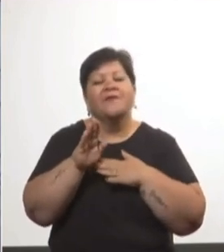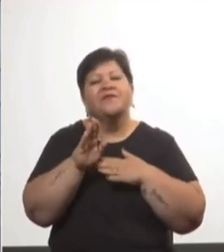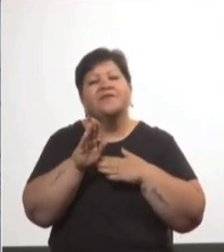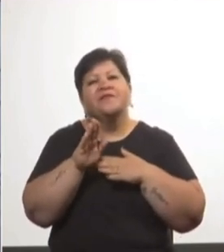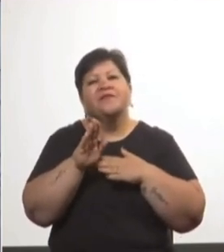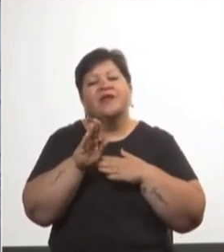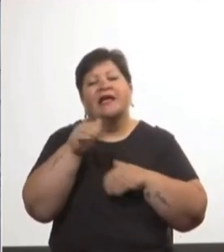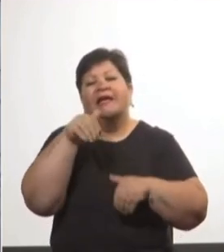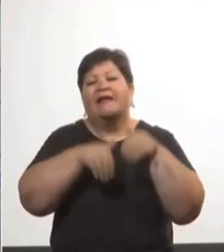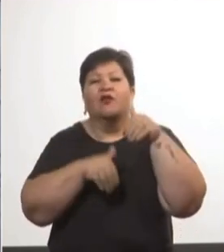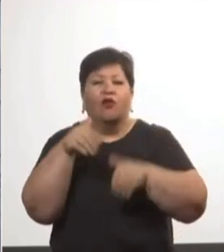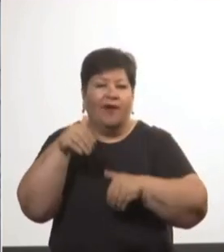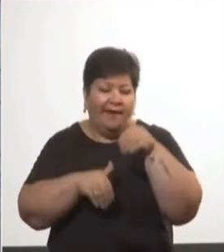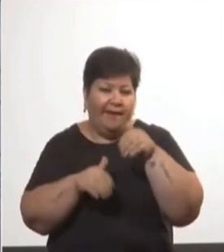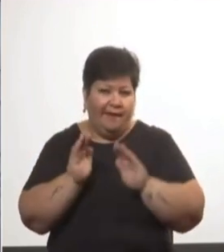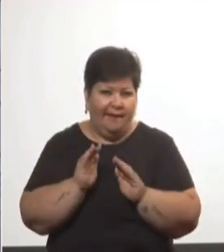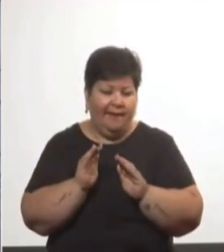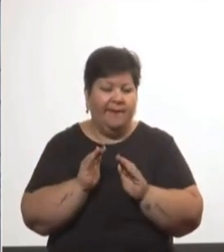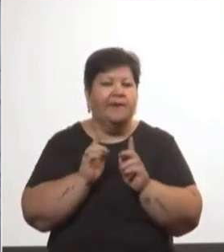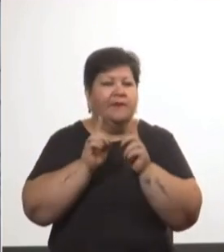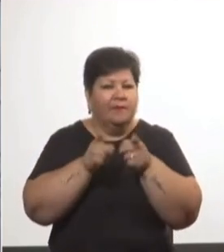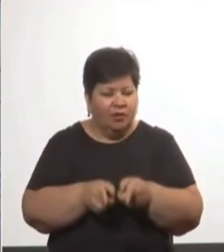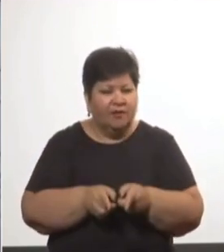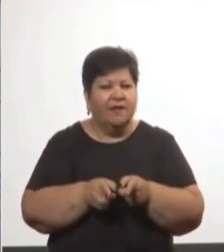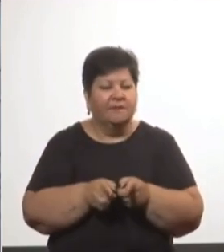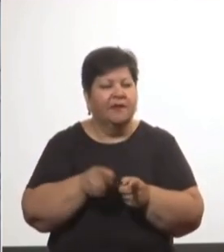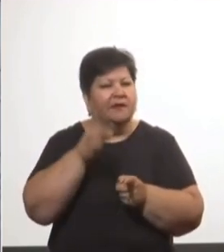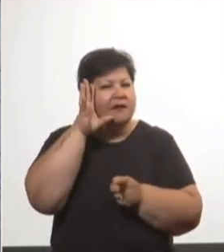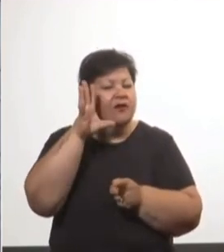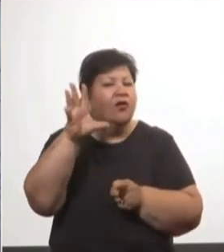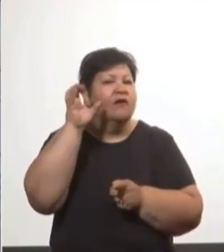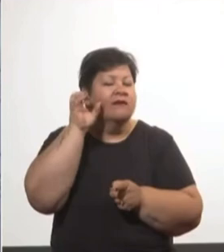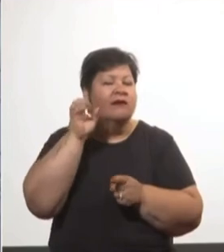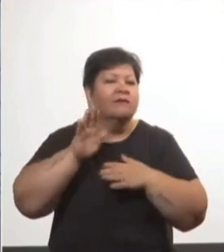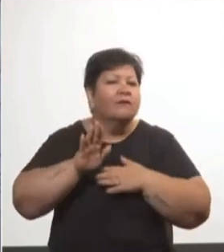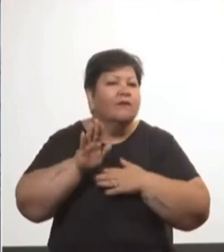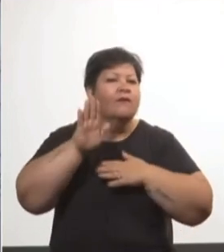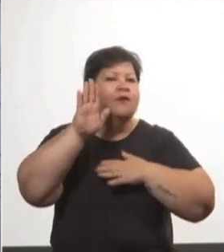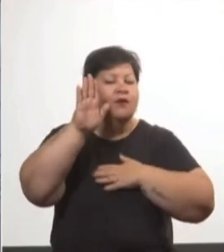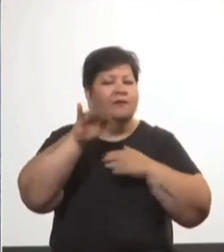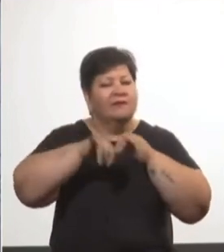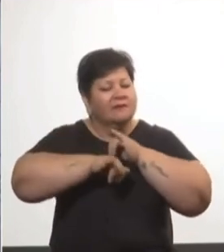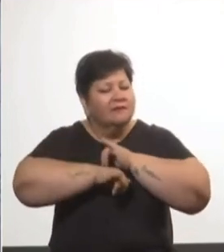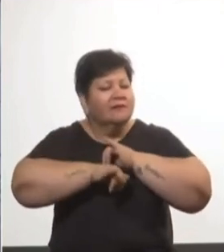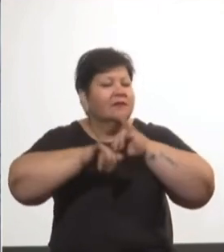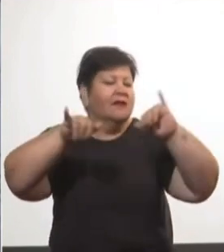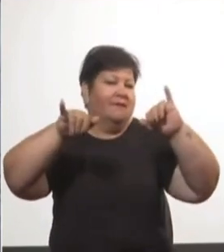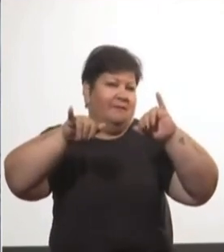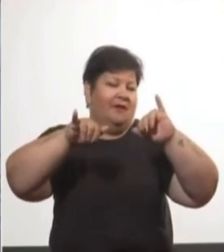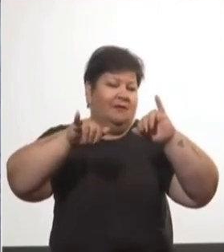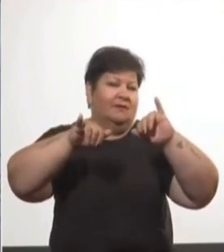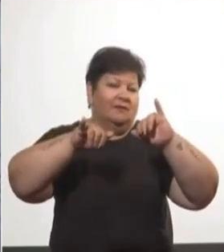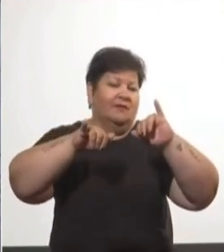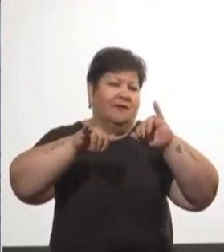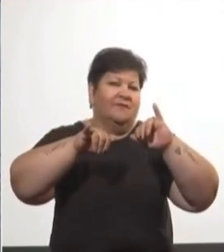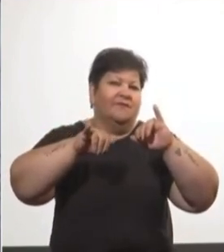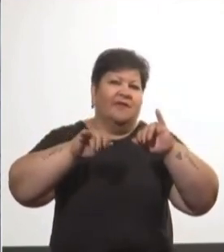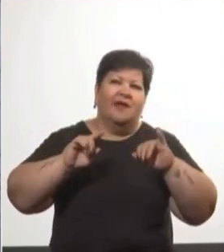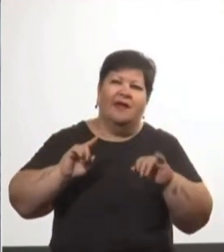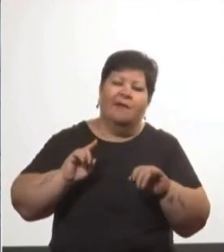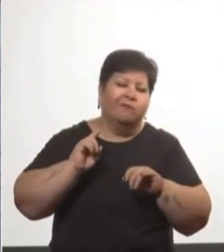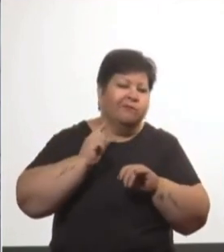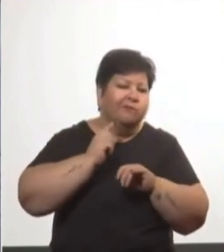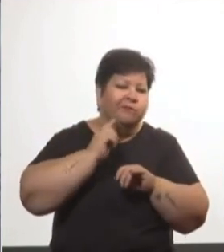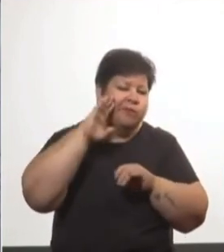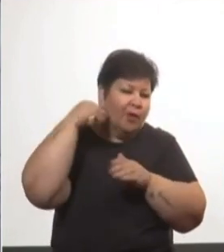también es legítimo recordar que también fue una promesa de campaña reforzar las políticas hacia la primera infancia o hacia